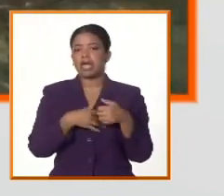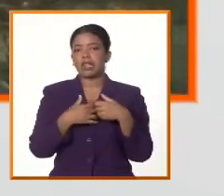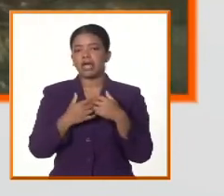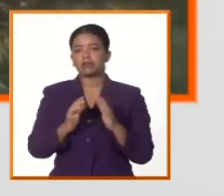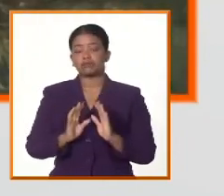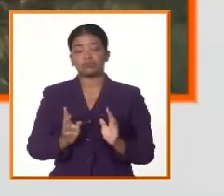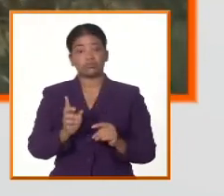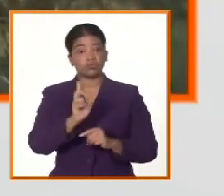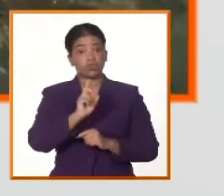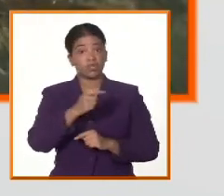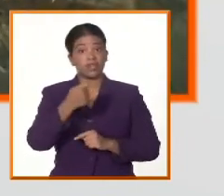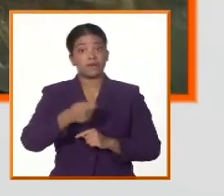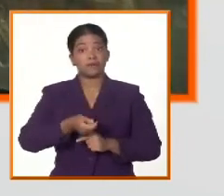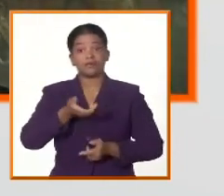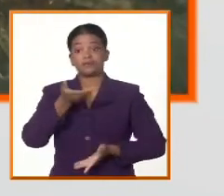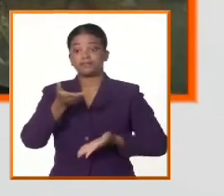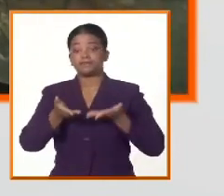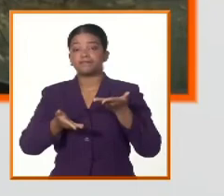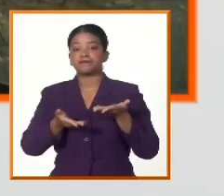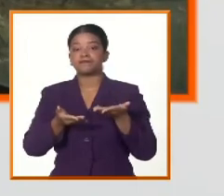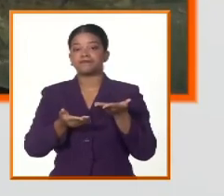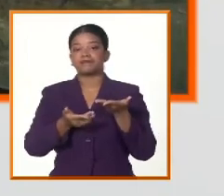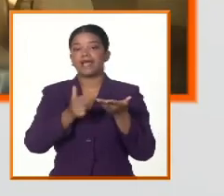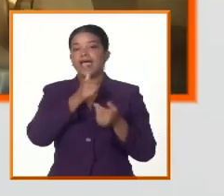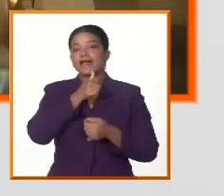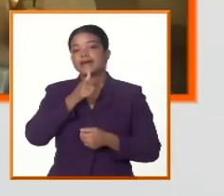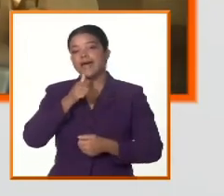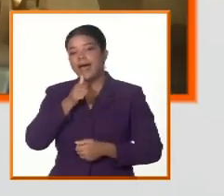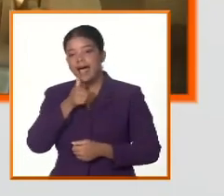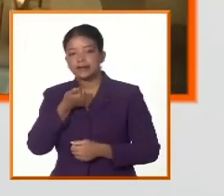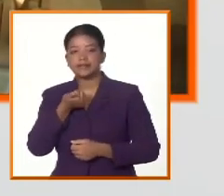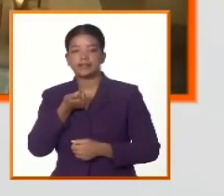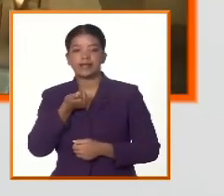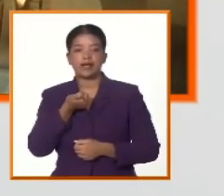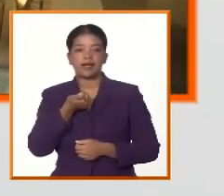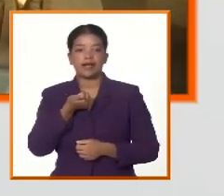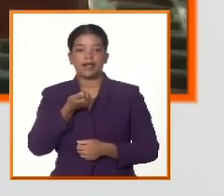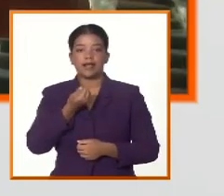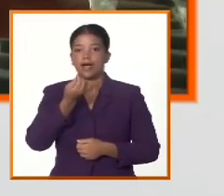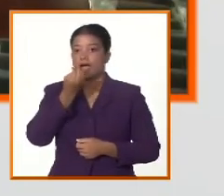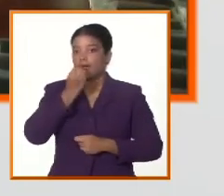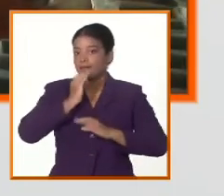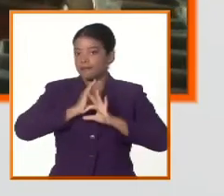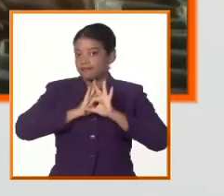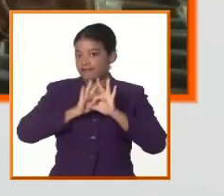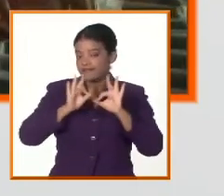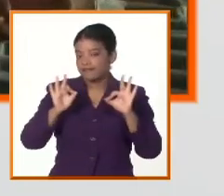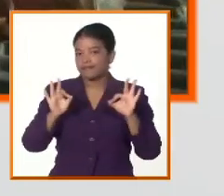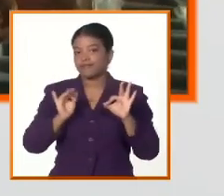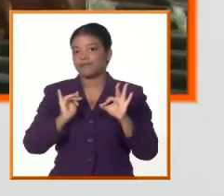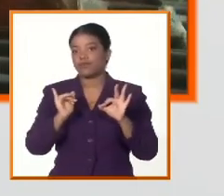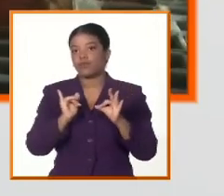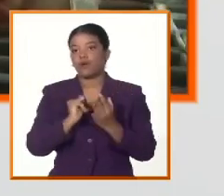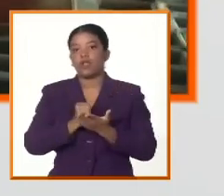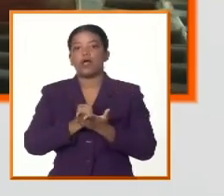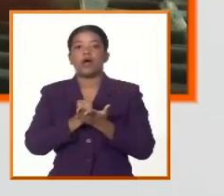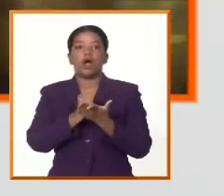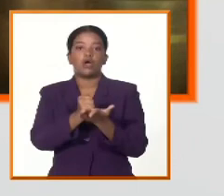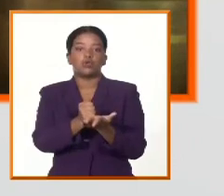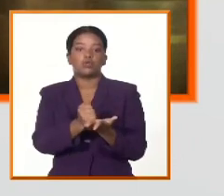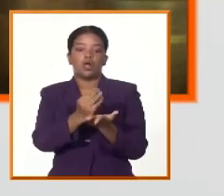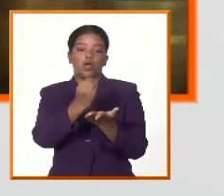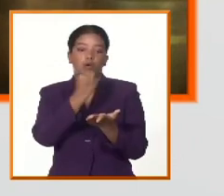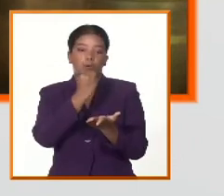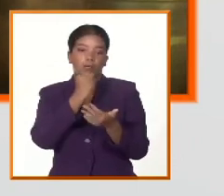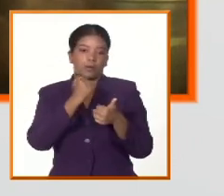en grasa de esa población que tiene que generar la que tiene que buscarla para satisfacer la demanda de esa